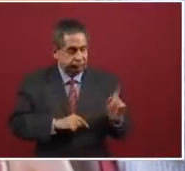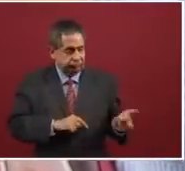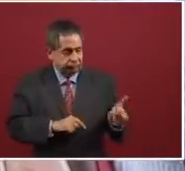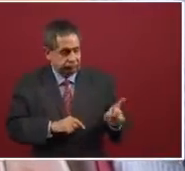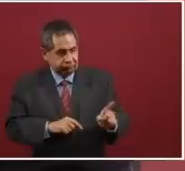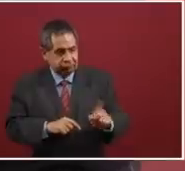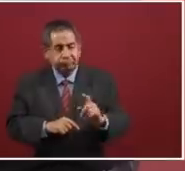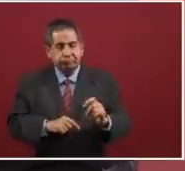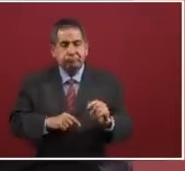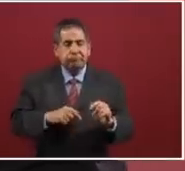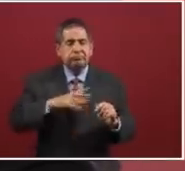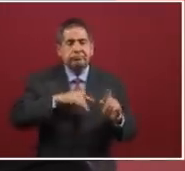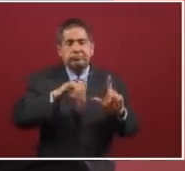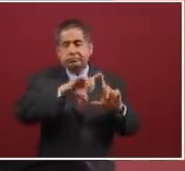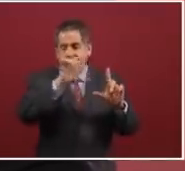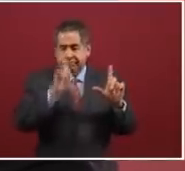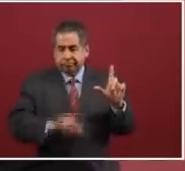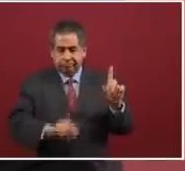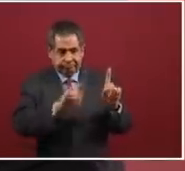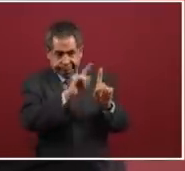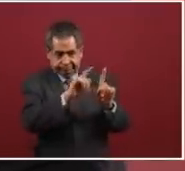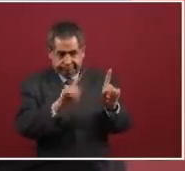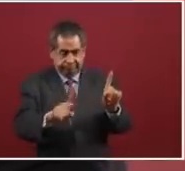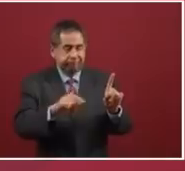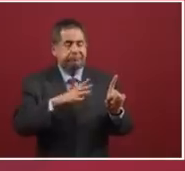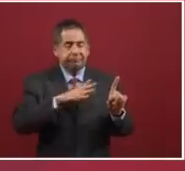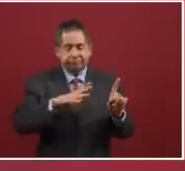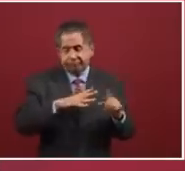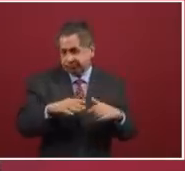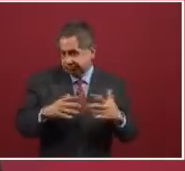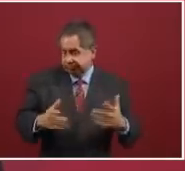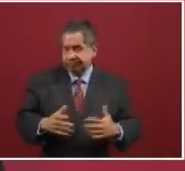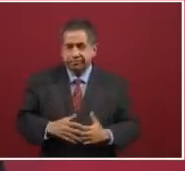partes estas bandas. Entonces,